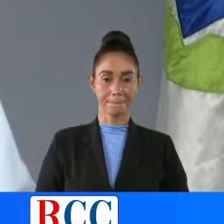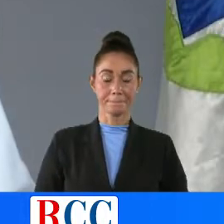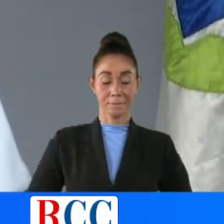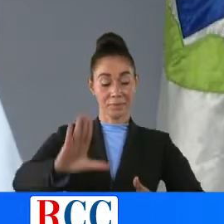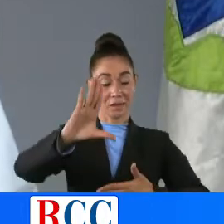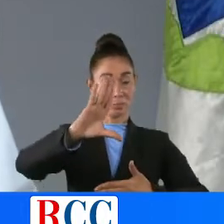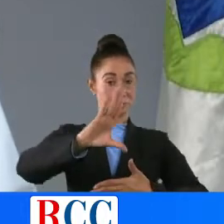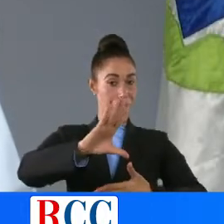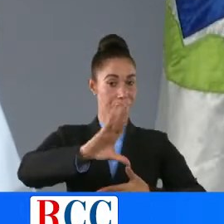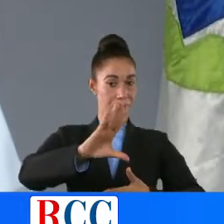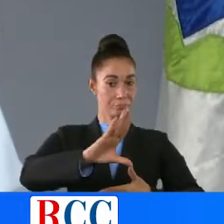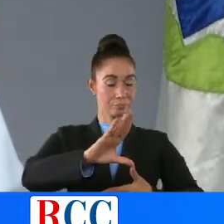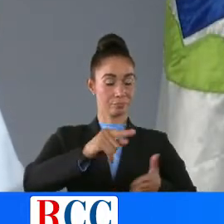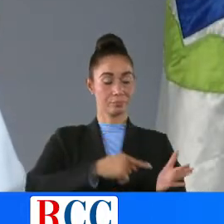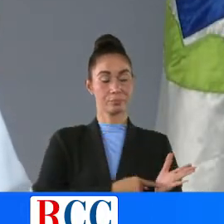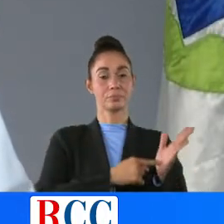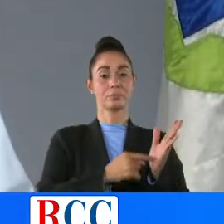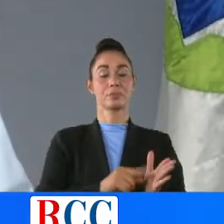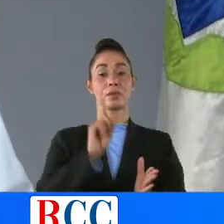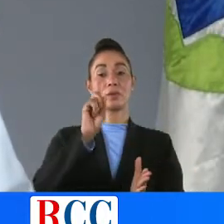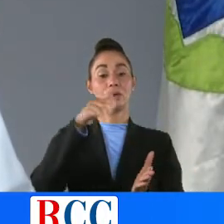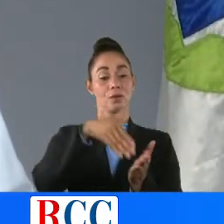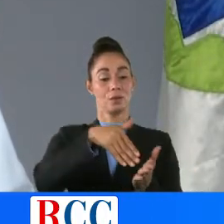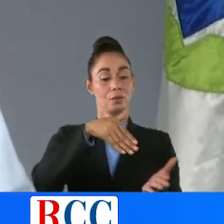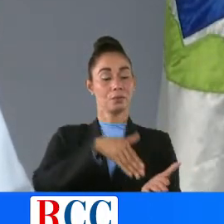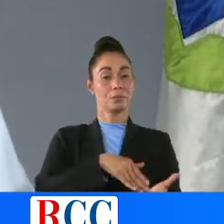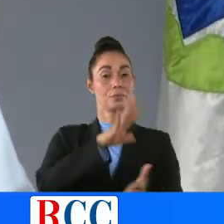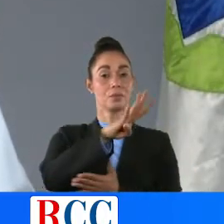de las Américas se han reportado